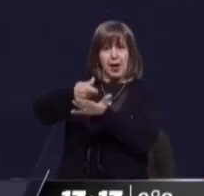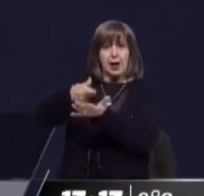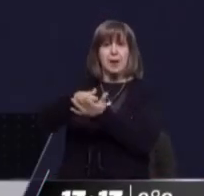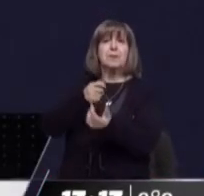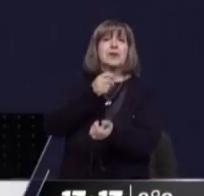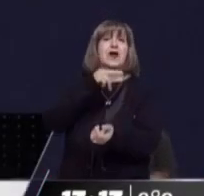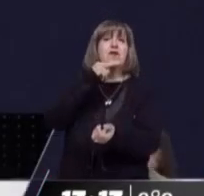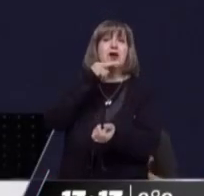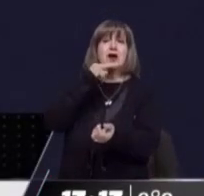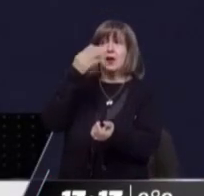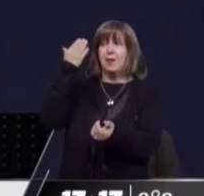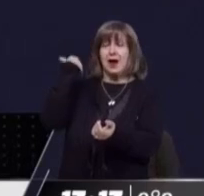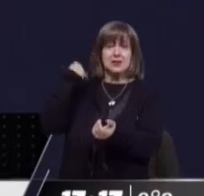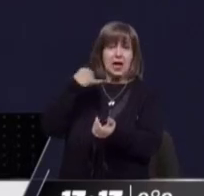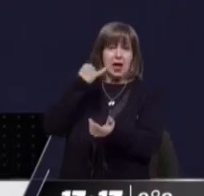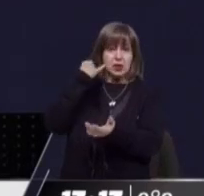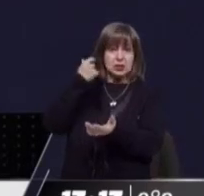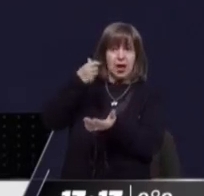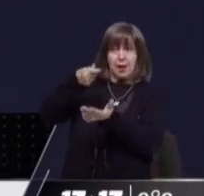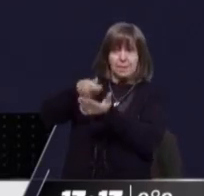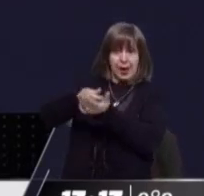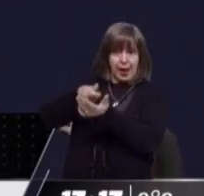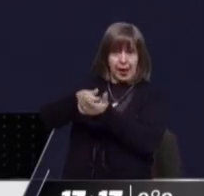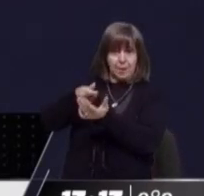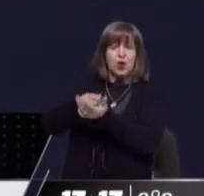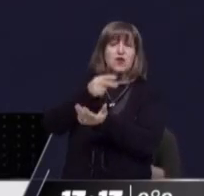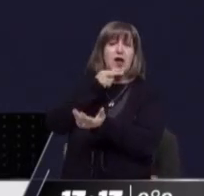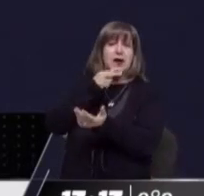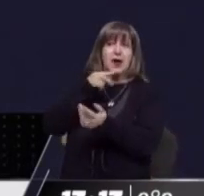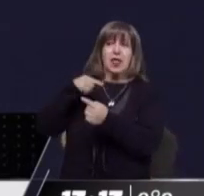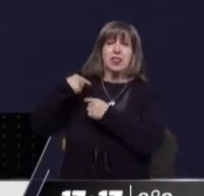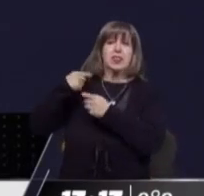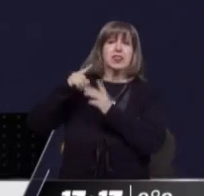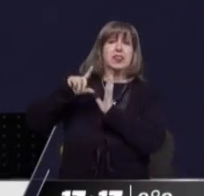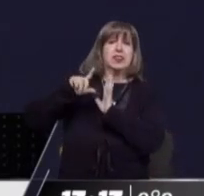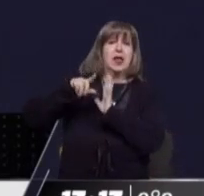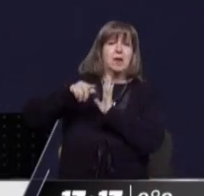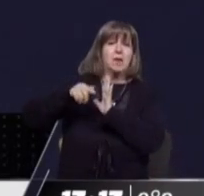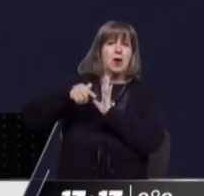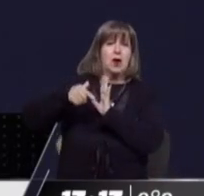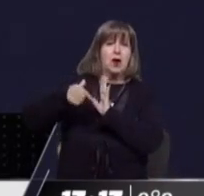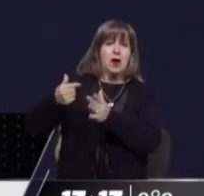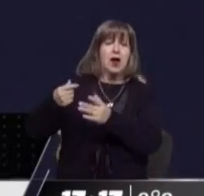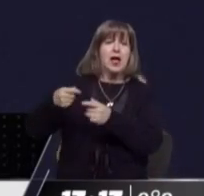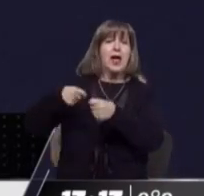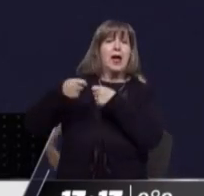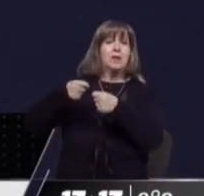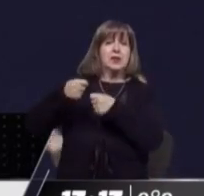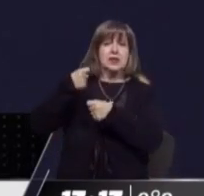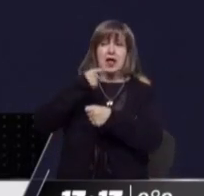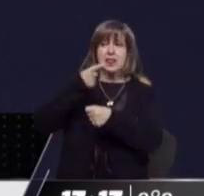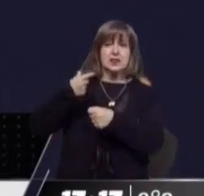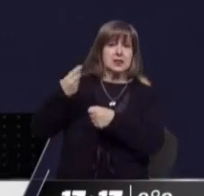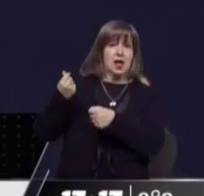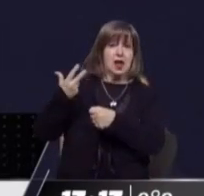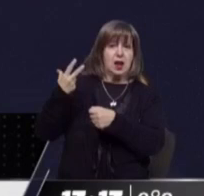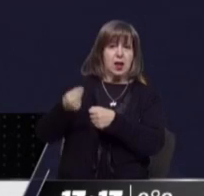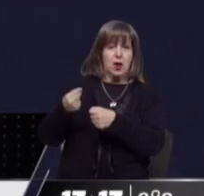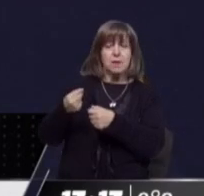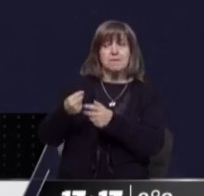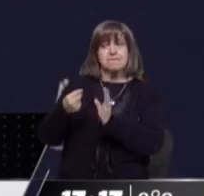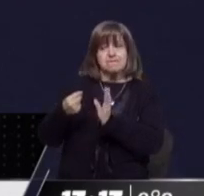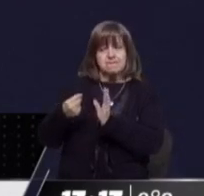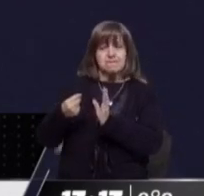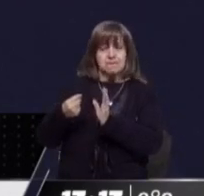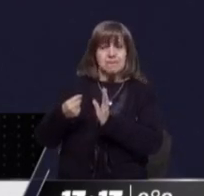nosotros emitimos el el pago y efectivamente hubo un rechazo por parte de la empresa de la carta de